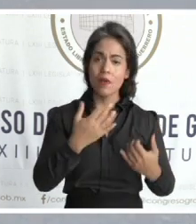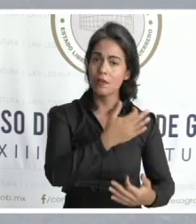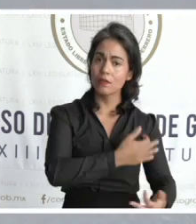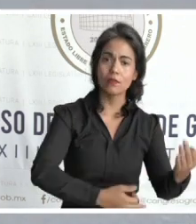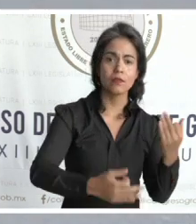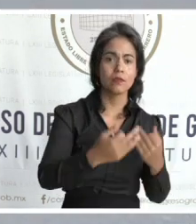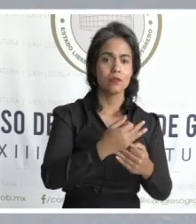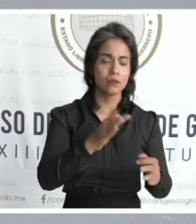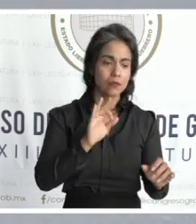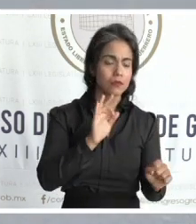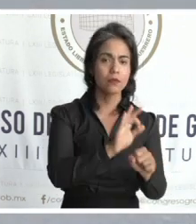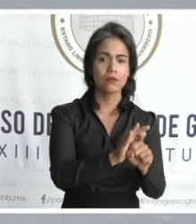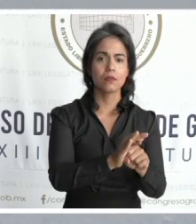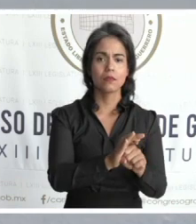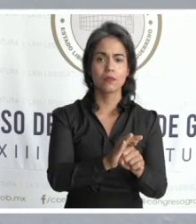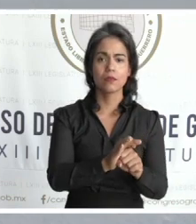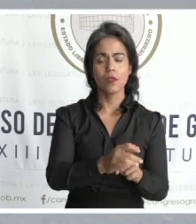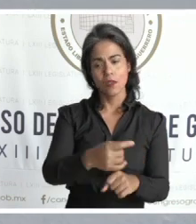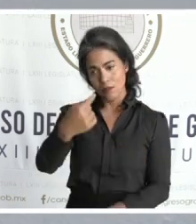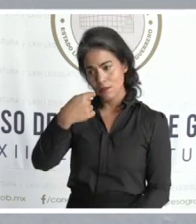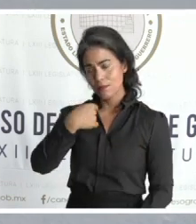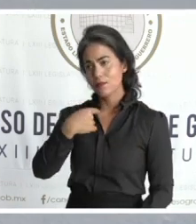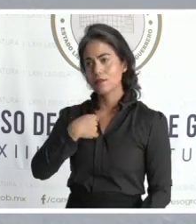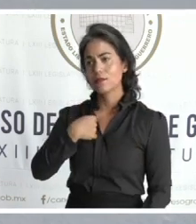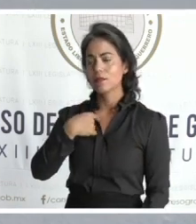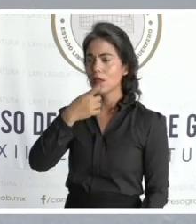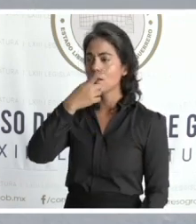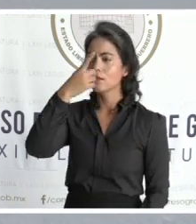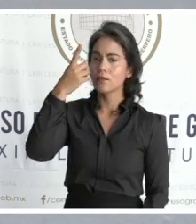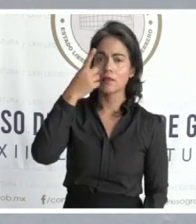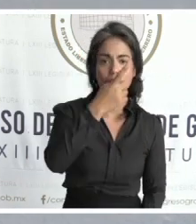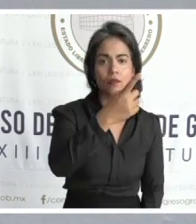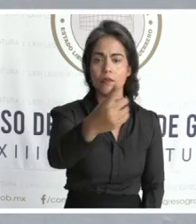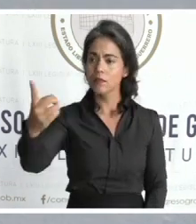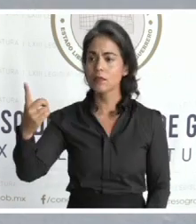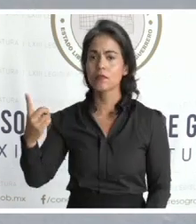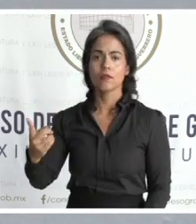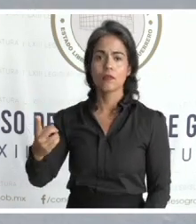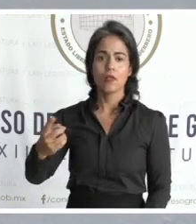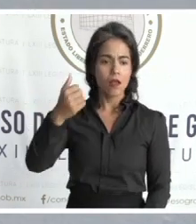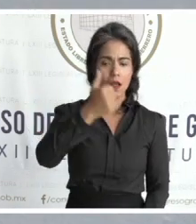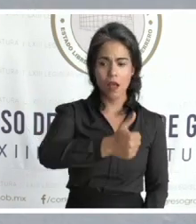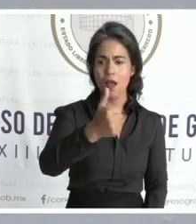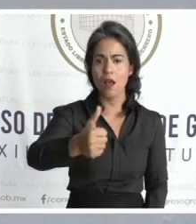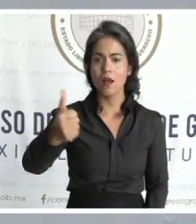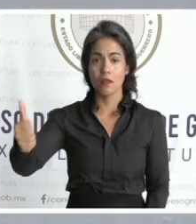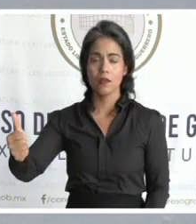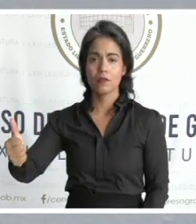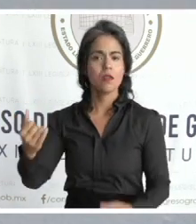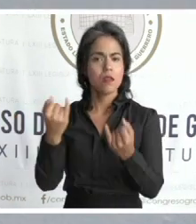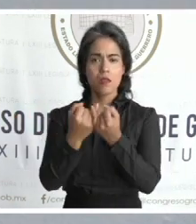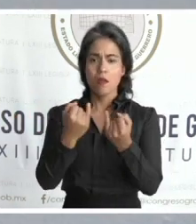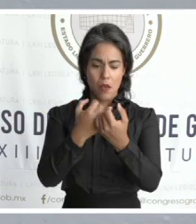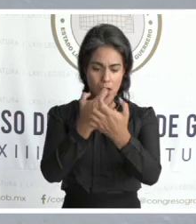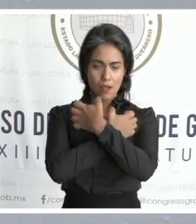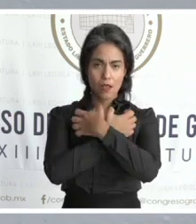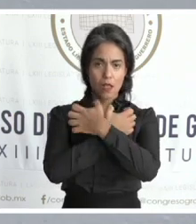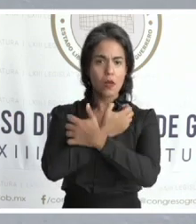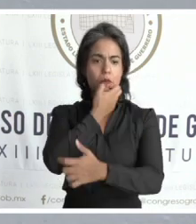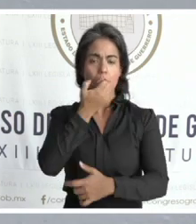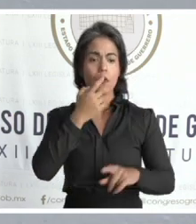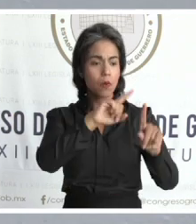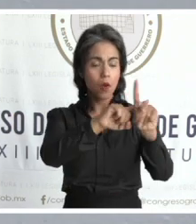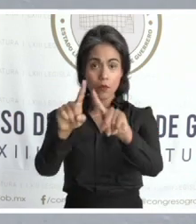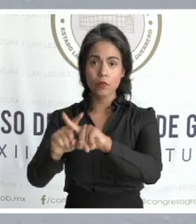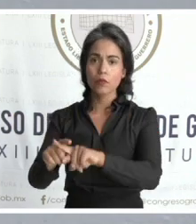respetuosa sugerencia, en efecto, a las autoridades educativas. Debemos de buscar implementar